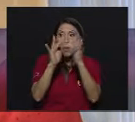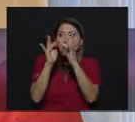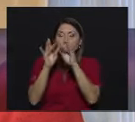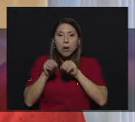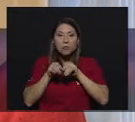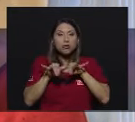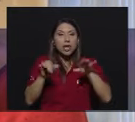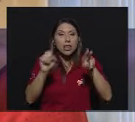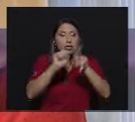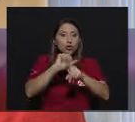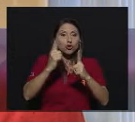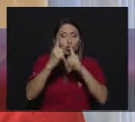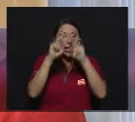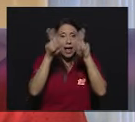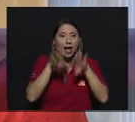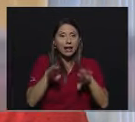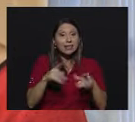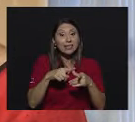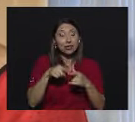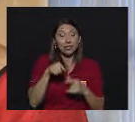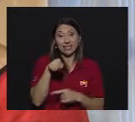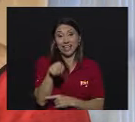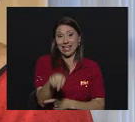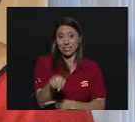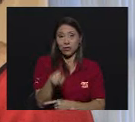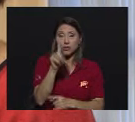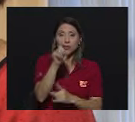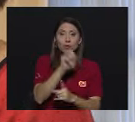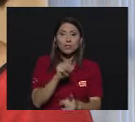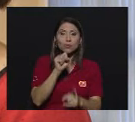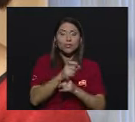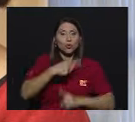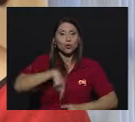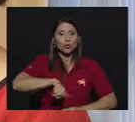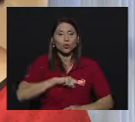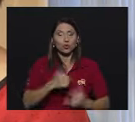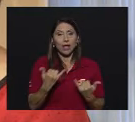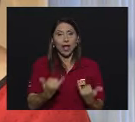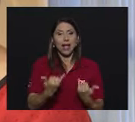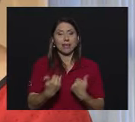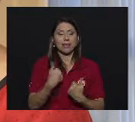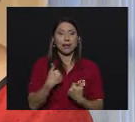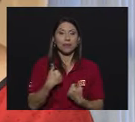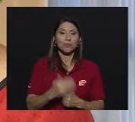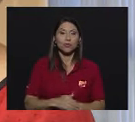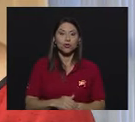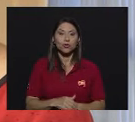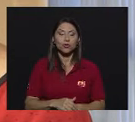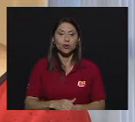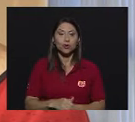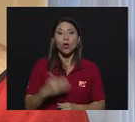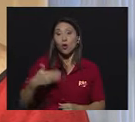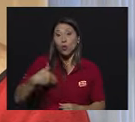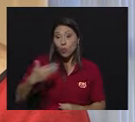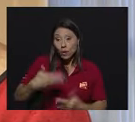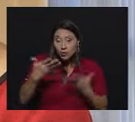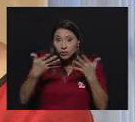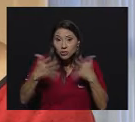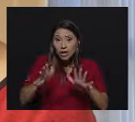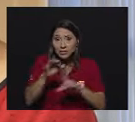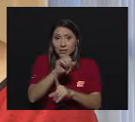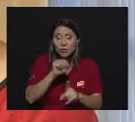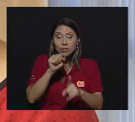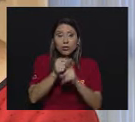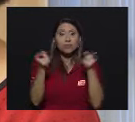redes? Entonces, eso es una situación que tenemos en este momento. Cuando las situaciones llegan